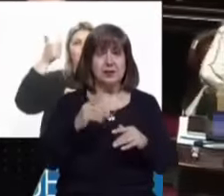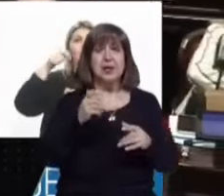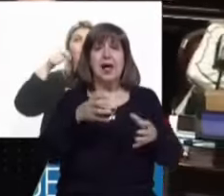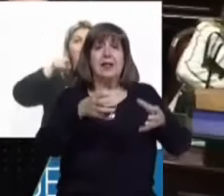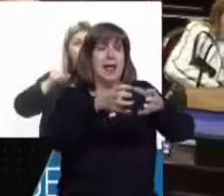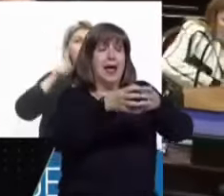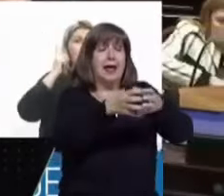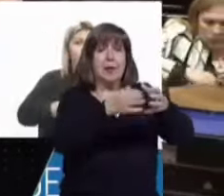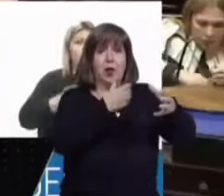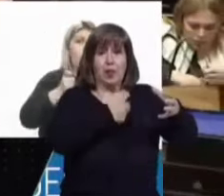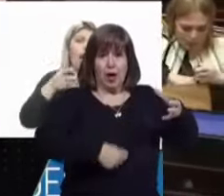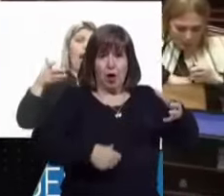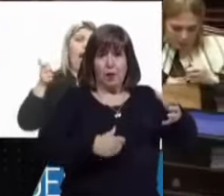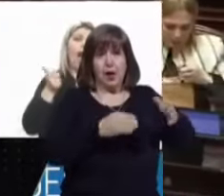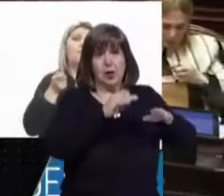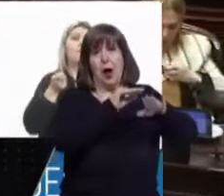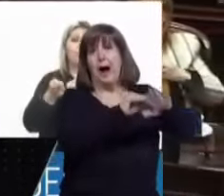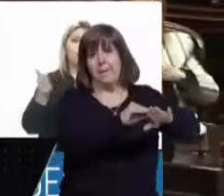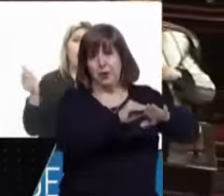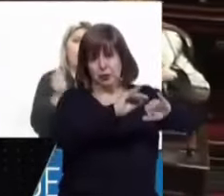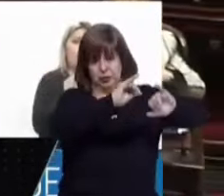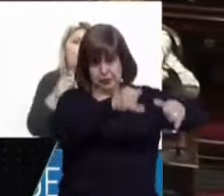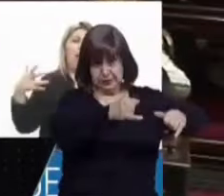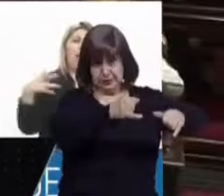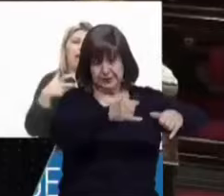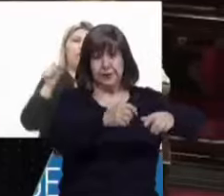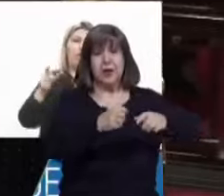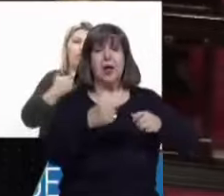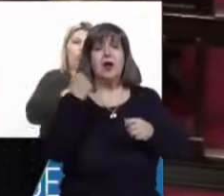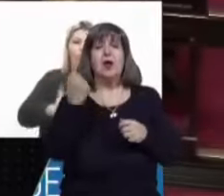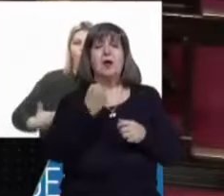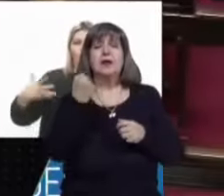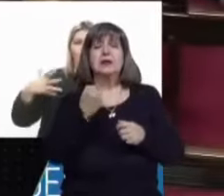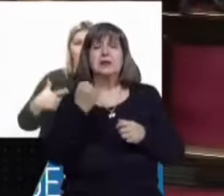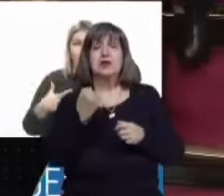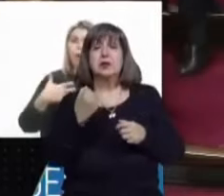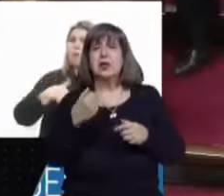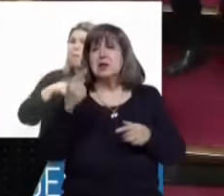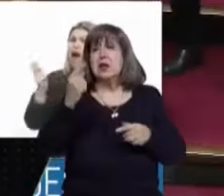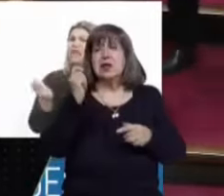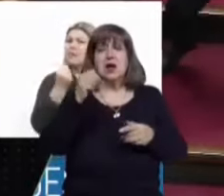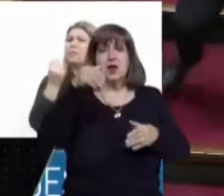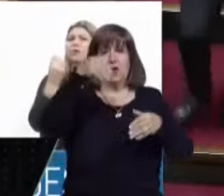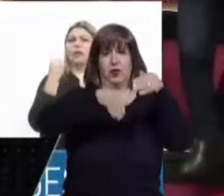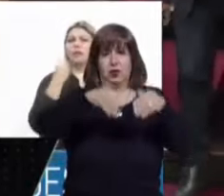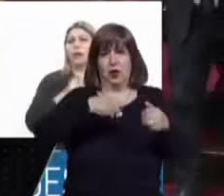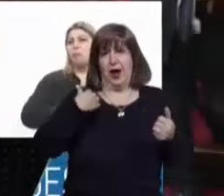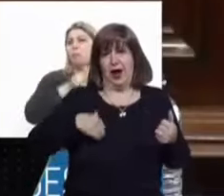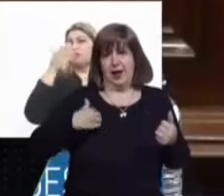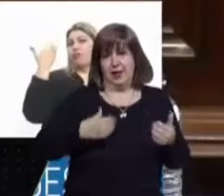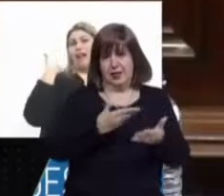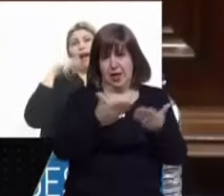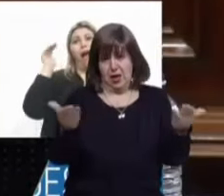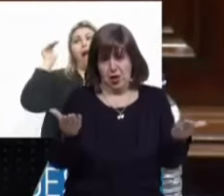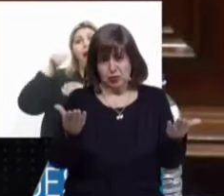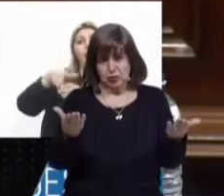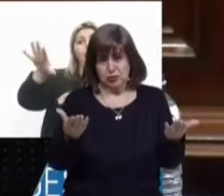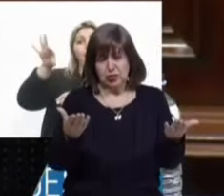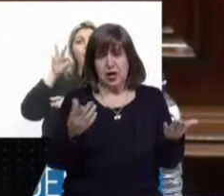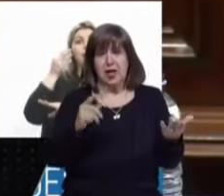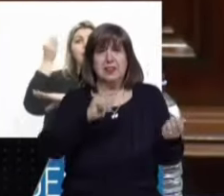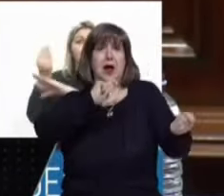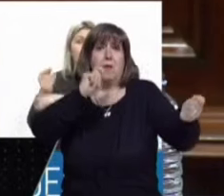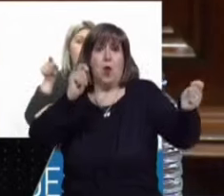gobierno. Pero lo más importante de todo esto es que esto es lo que votaron los argentinos. Estamos ante un cambio de